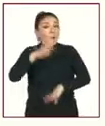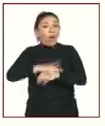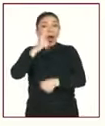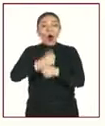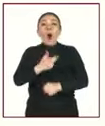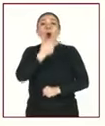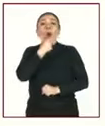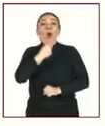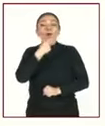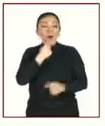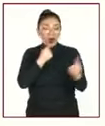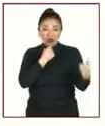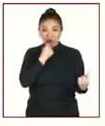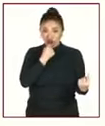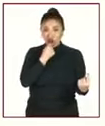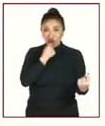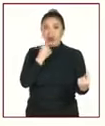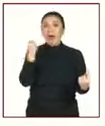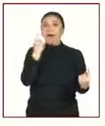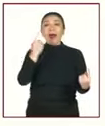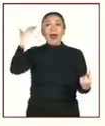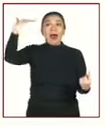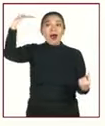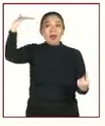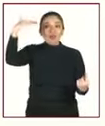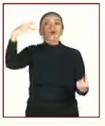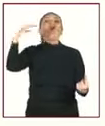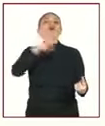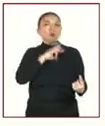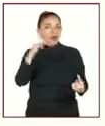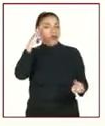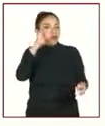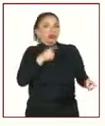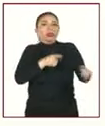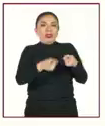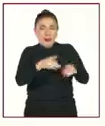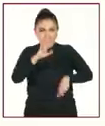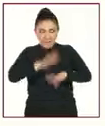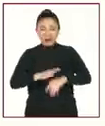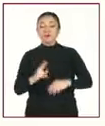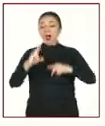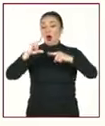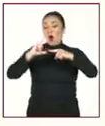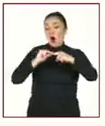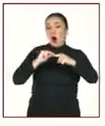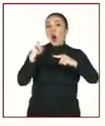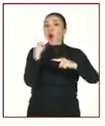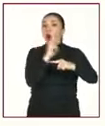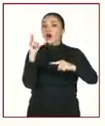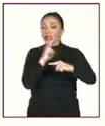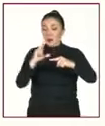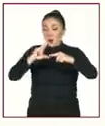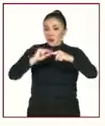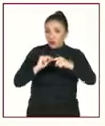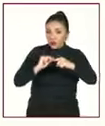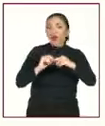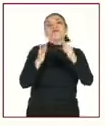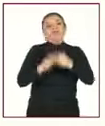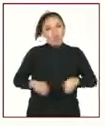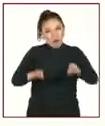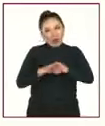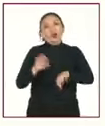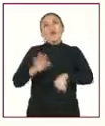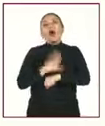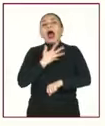a un adulto al tener fiebre. Entonces, un oxímetro obviamente va a ser muy importante porque ahí sí ya entra lo de los